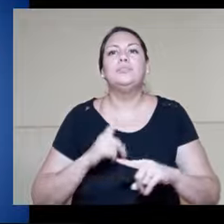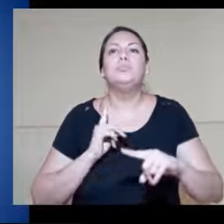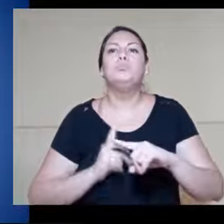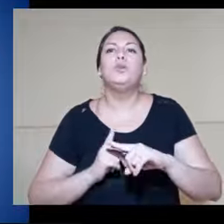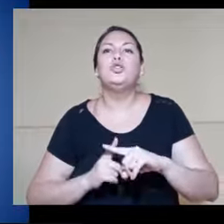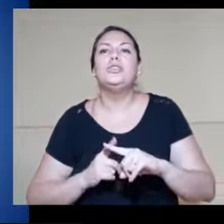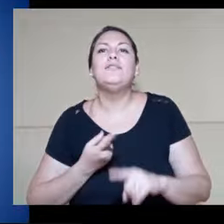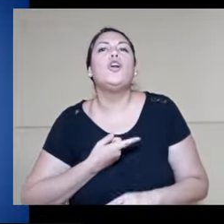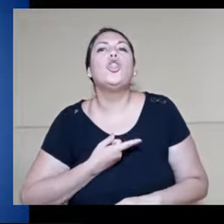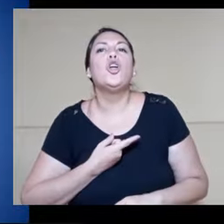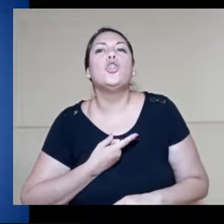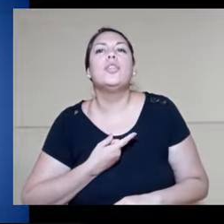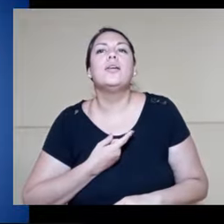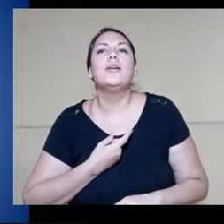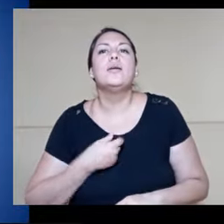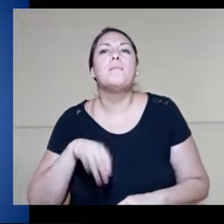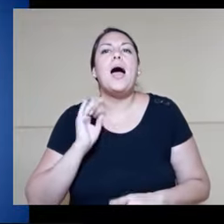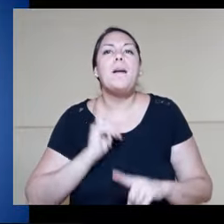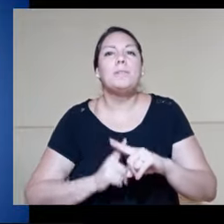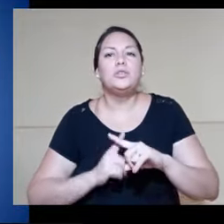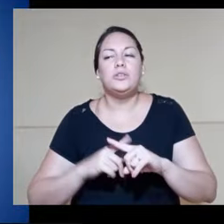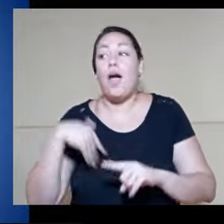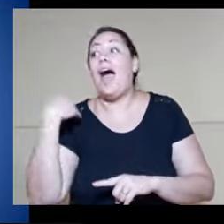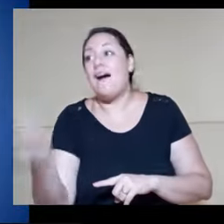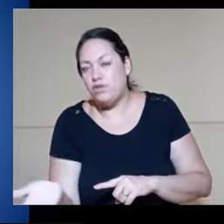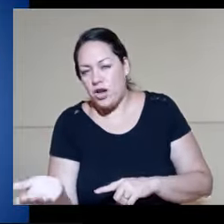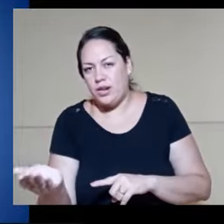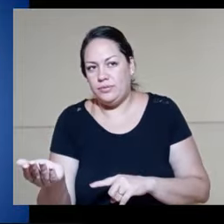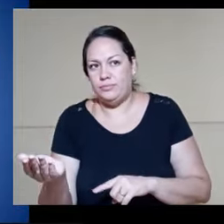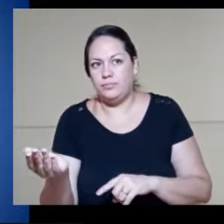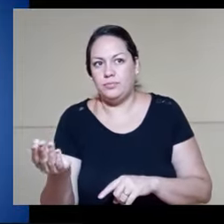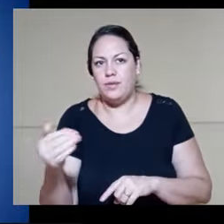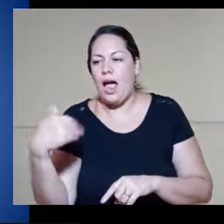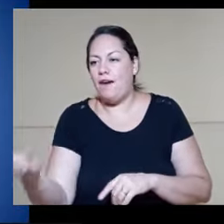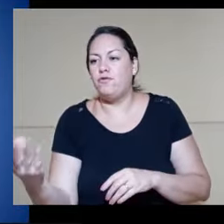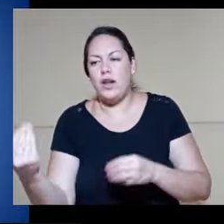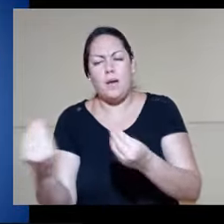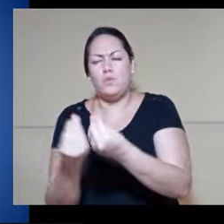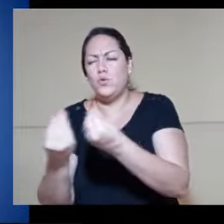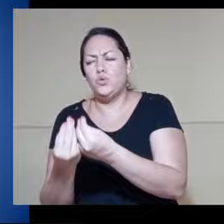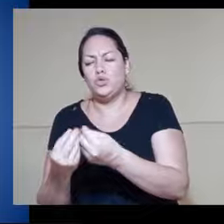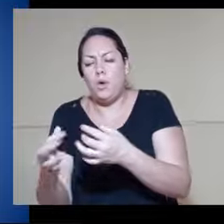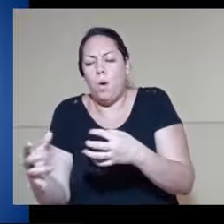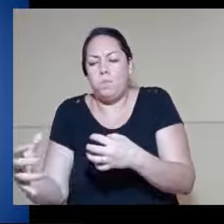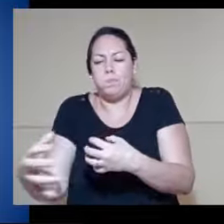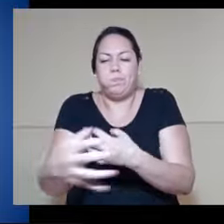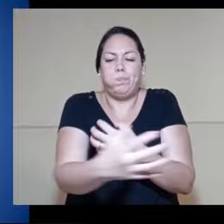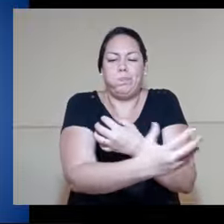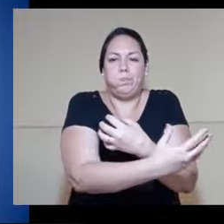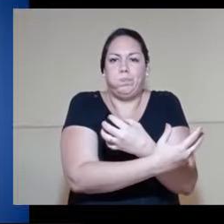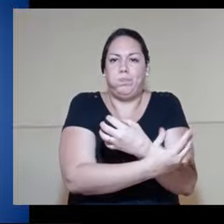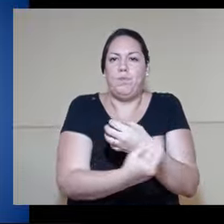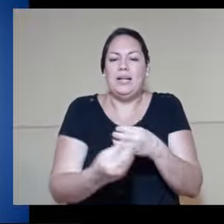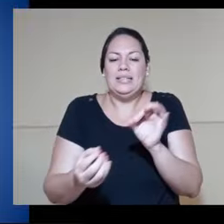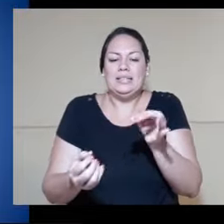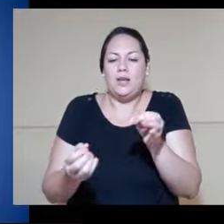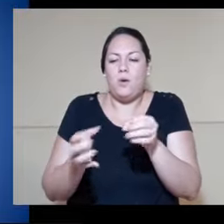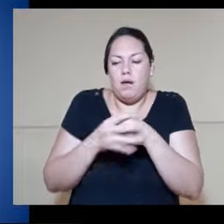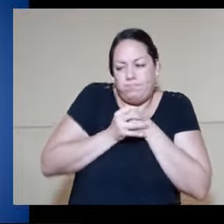adentro? Afuera. ¿Por qué? Porque hay mucha concentración de sodio afuera que quiere entrar y la célula no lo deja.